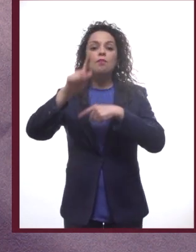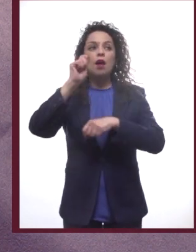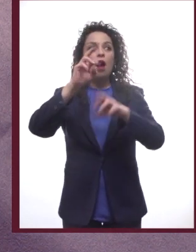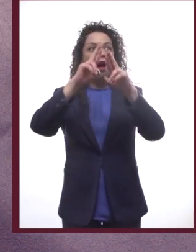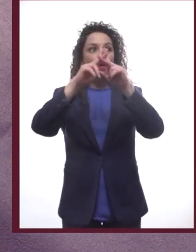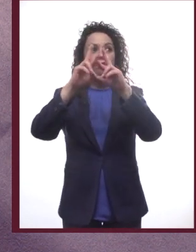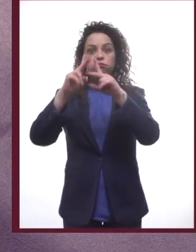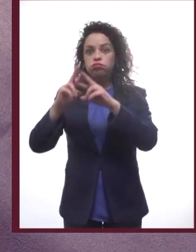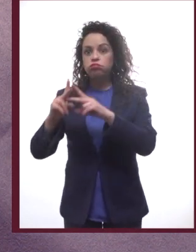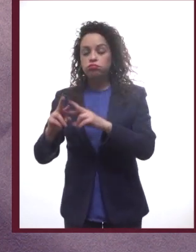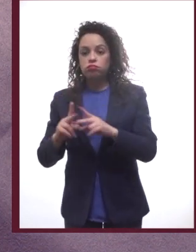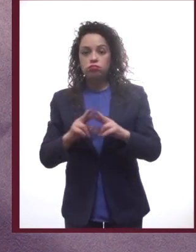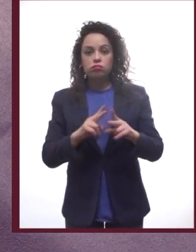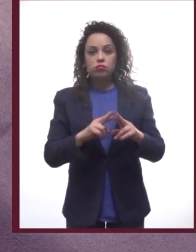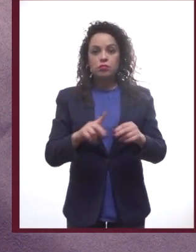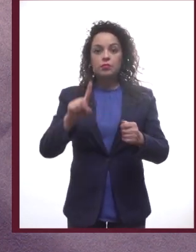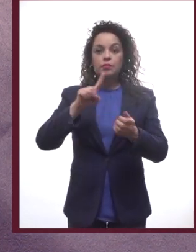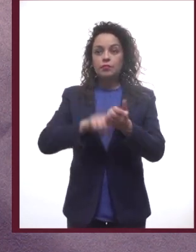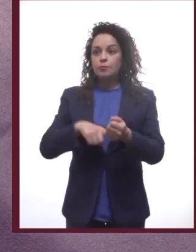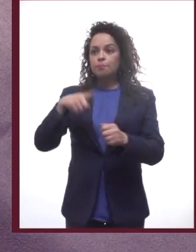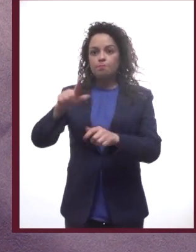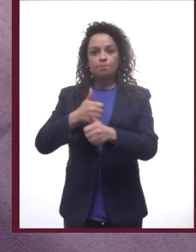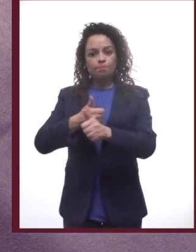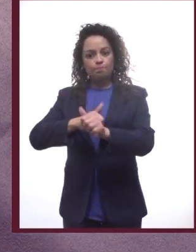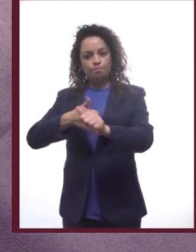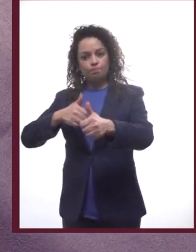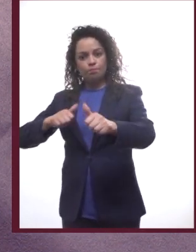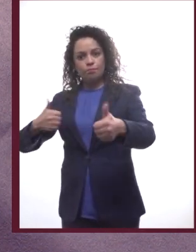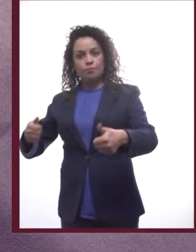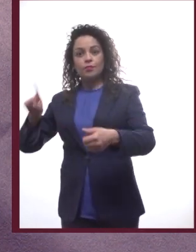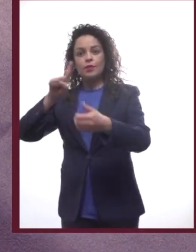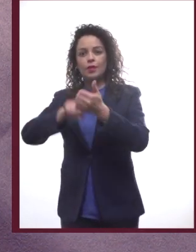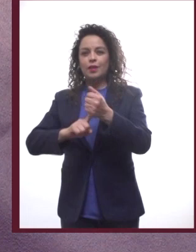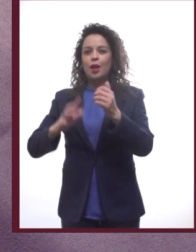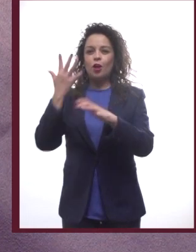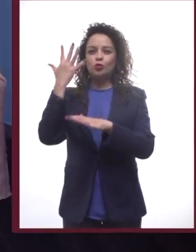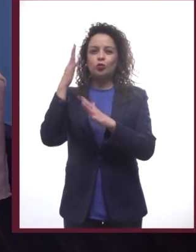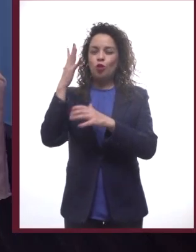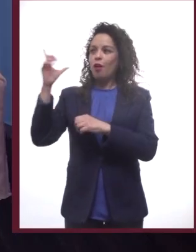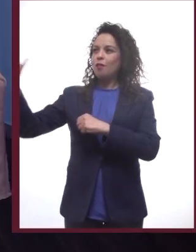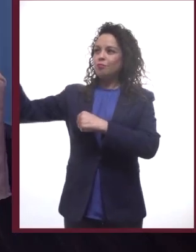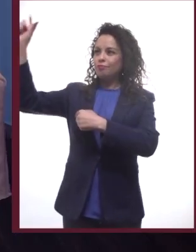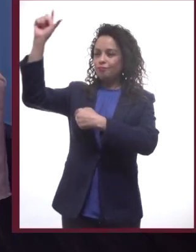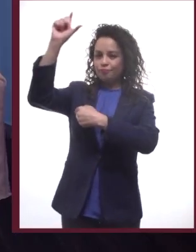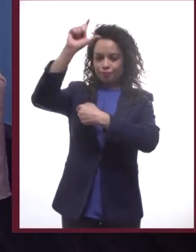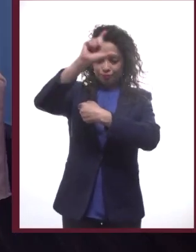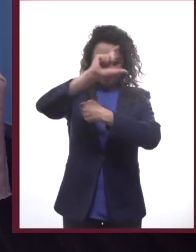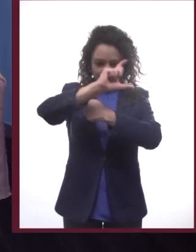a resquebrajarse mientras el detective se aleja en su moto hacia la puesta del sol.